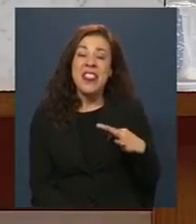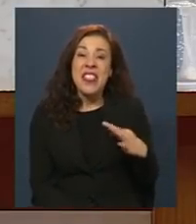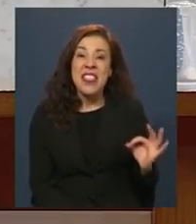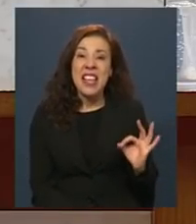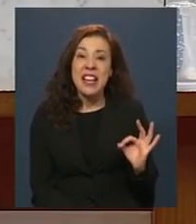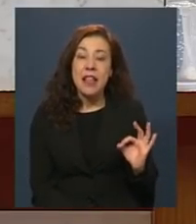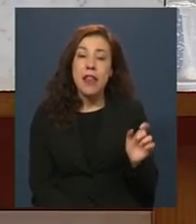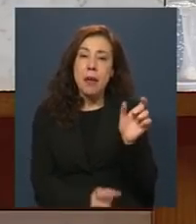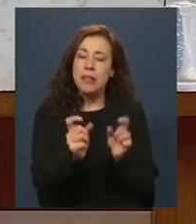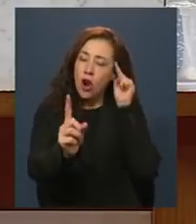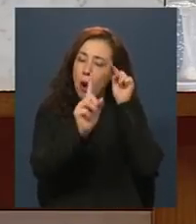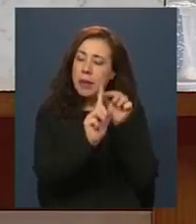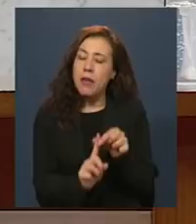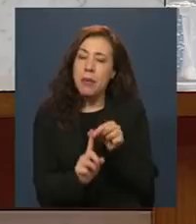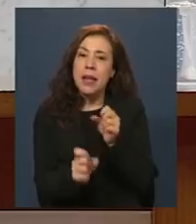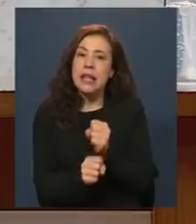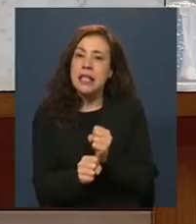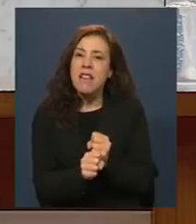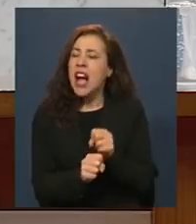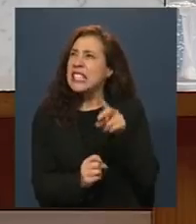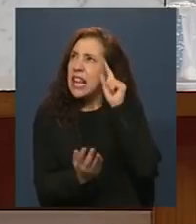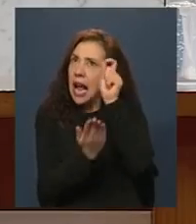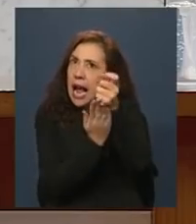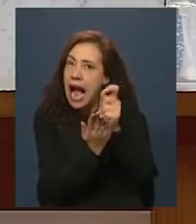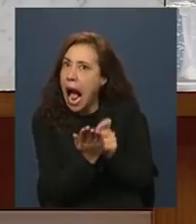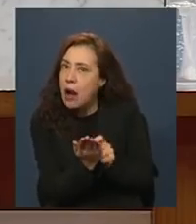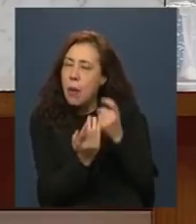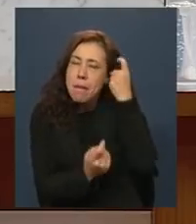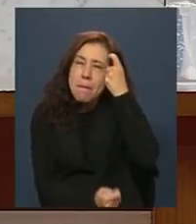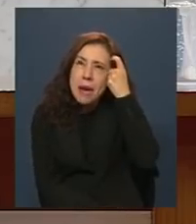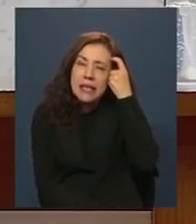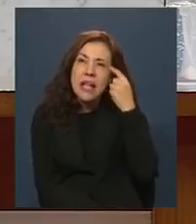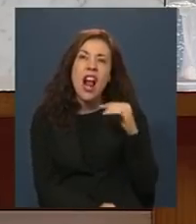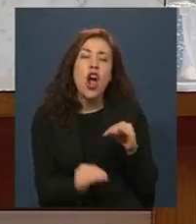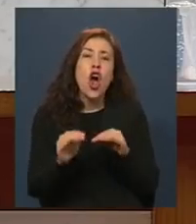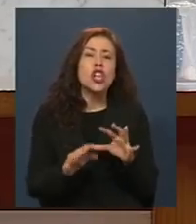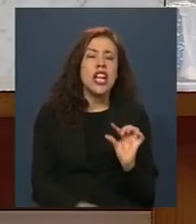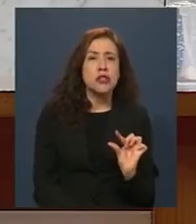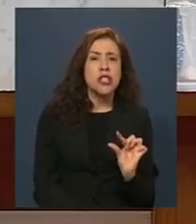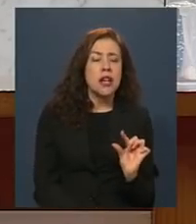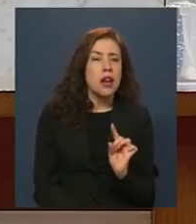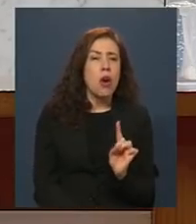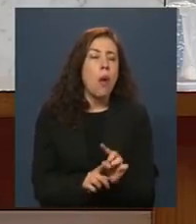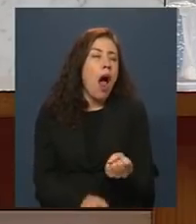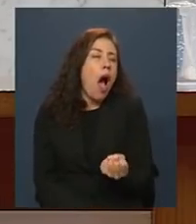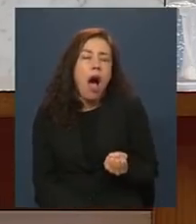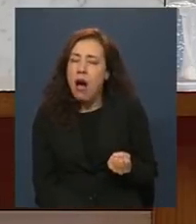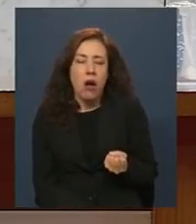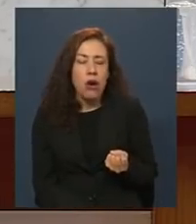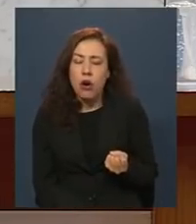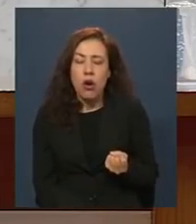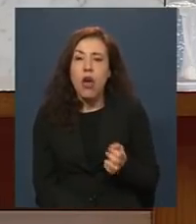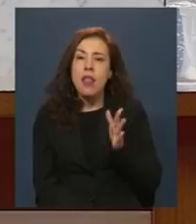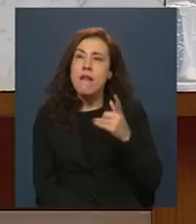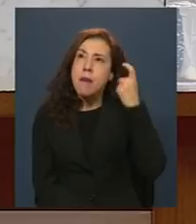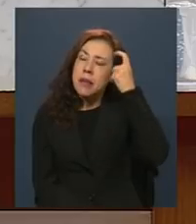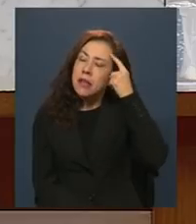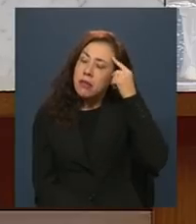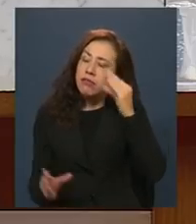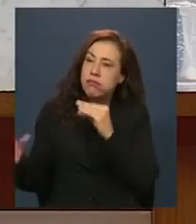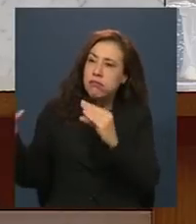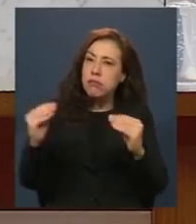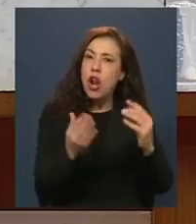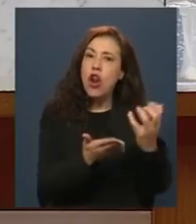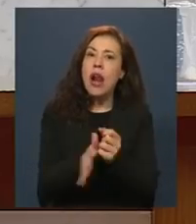centro, para trabajar sin cálculos, sin pensar en lo pequeño, sin mezquindades, sino para deliberar y